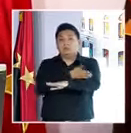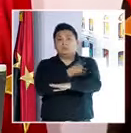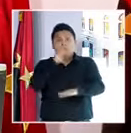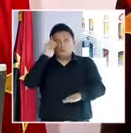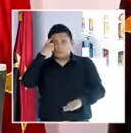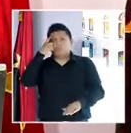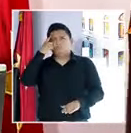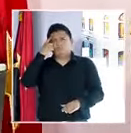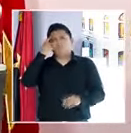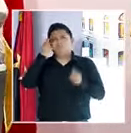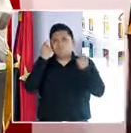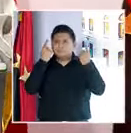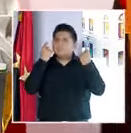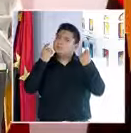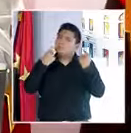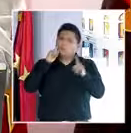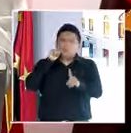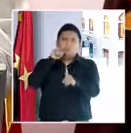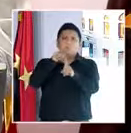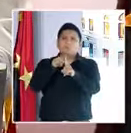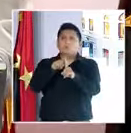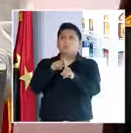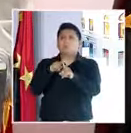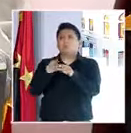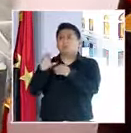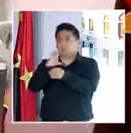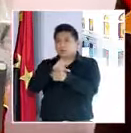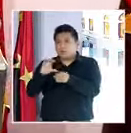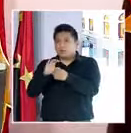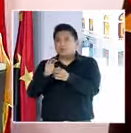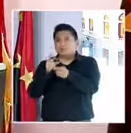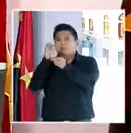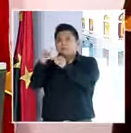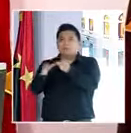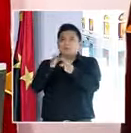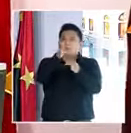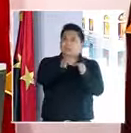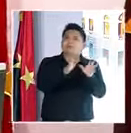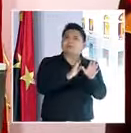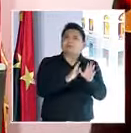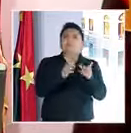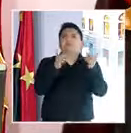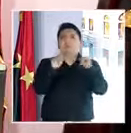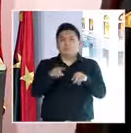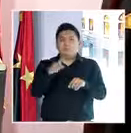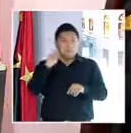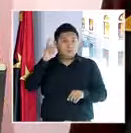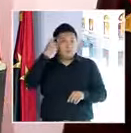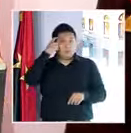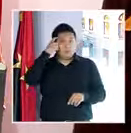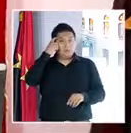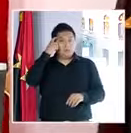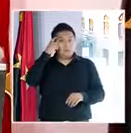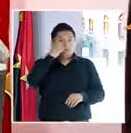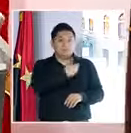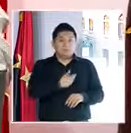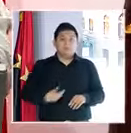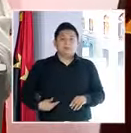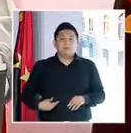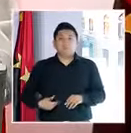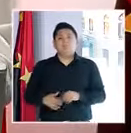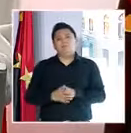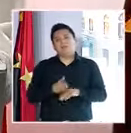la ciudad y los municipios, pero también con el concurso del gobierno nacional en ese momento de Juan